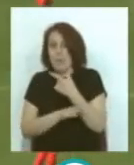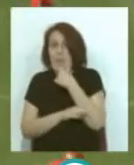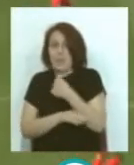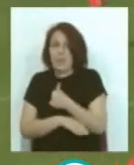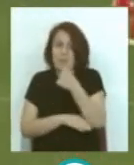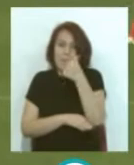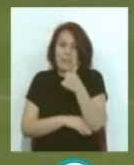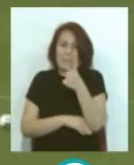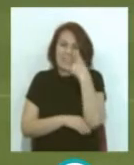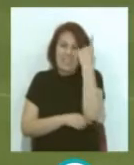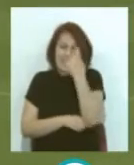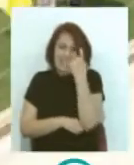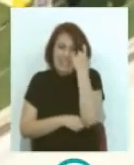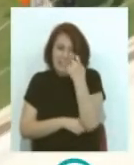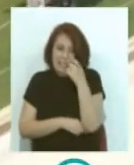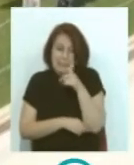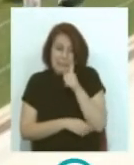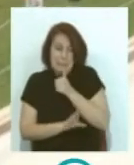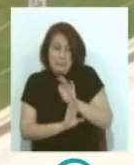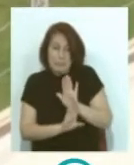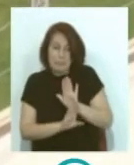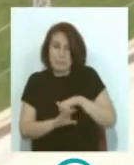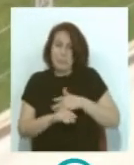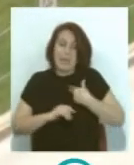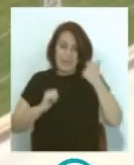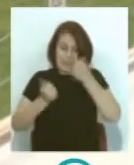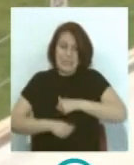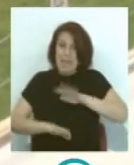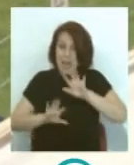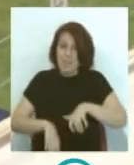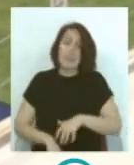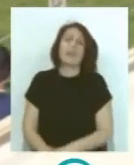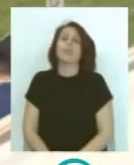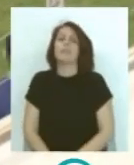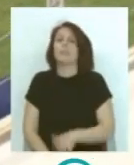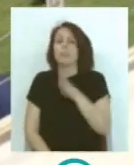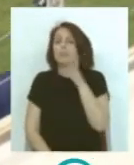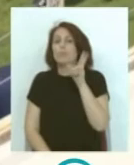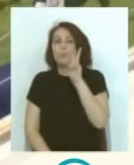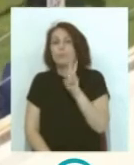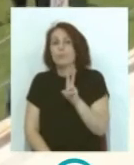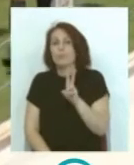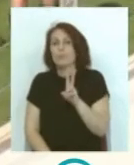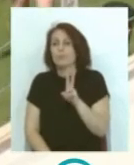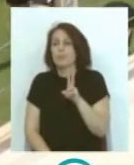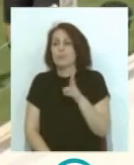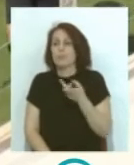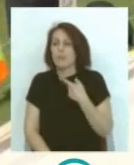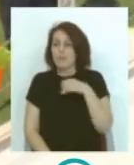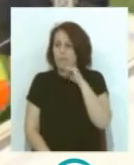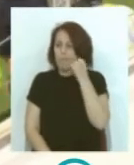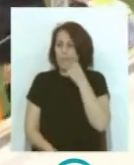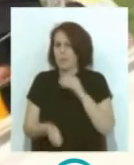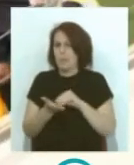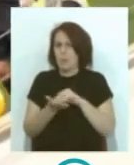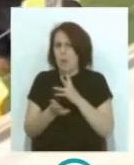fácil, entre comillas, intentar retenerlos para que vistan la camiseta del conjunto amarillo. Sí, porque ahí estábamos viendo, bueno, aquí hay la queja muchas veces